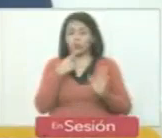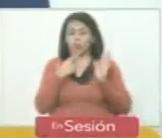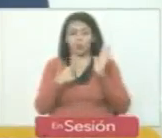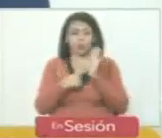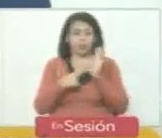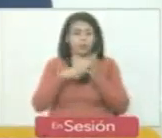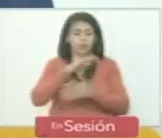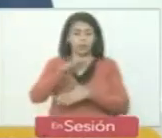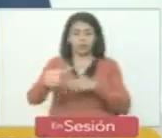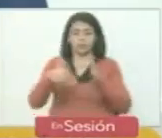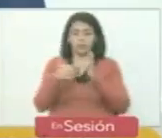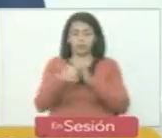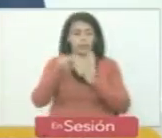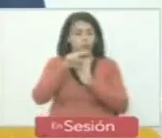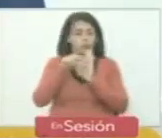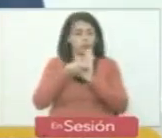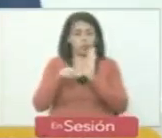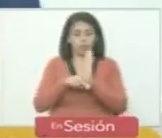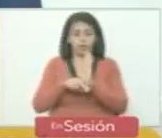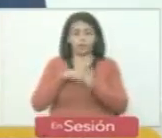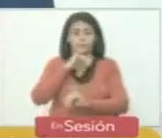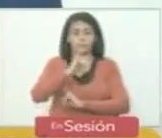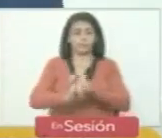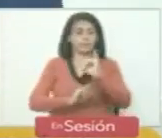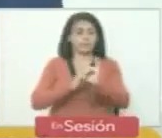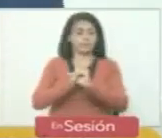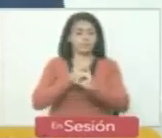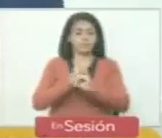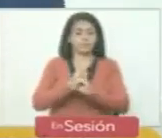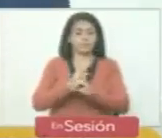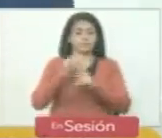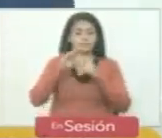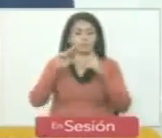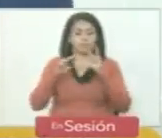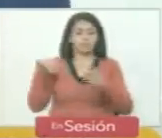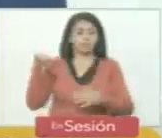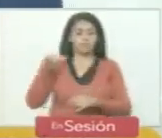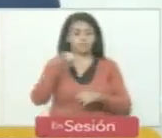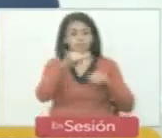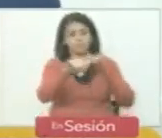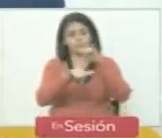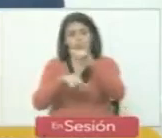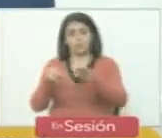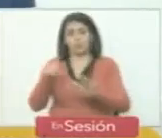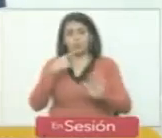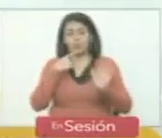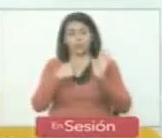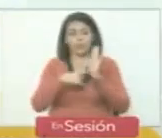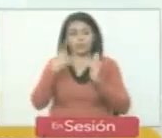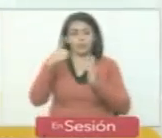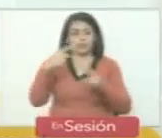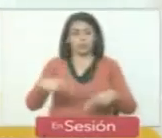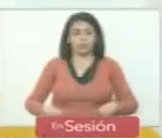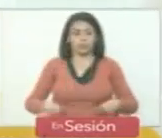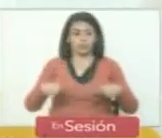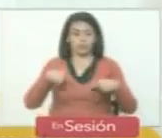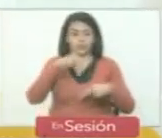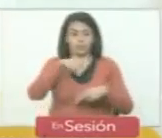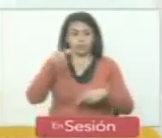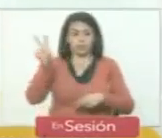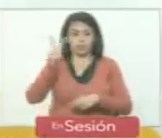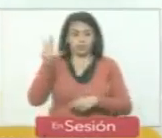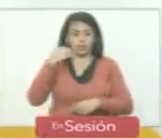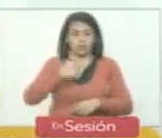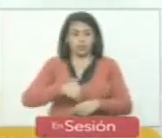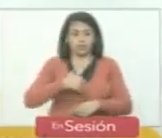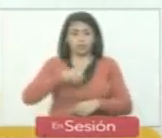de todas las normativas internacionales en materia aeronáutica y una violación de los derechos humanos de venezolanos en Argentina. Es